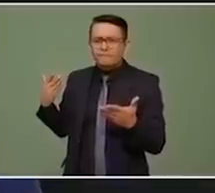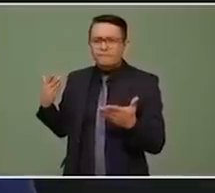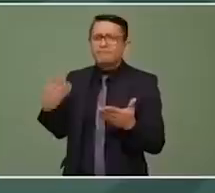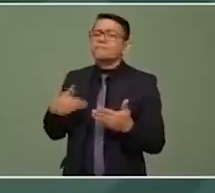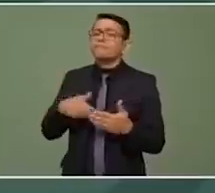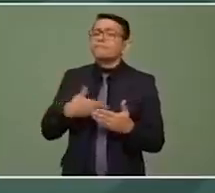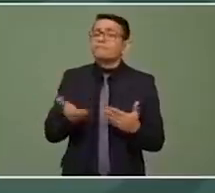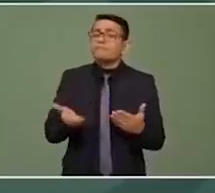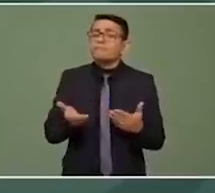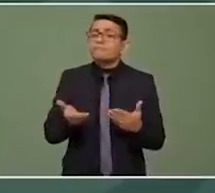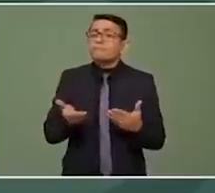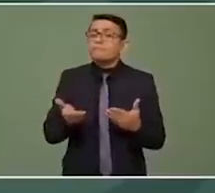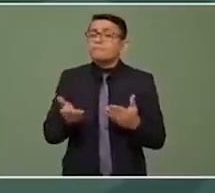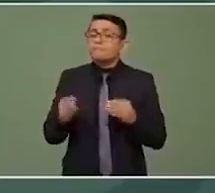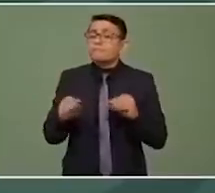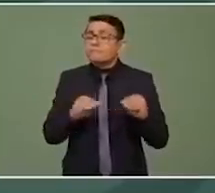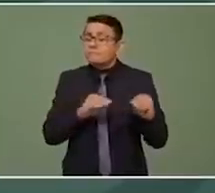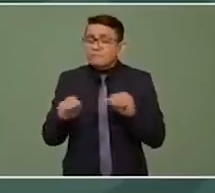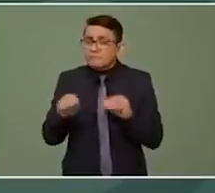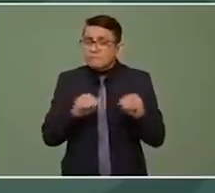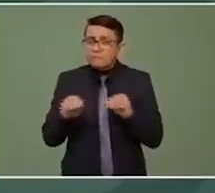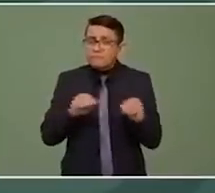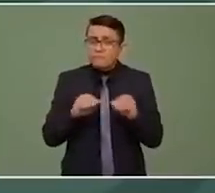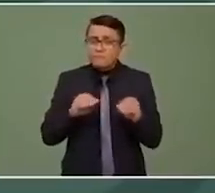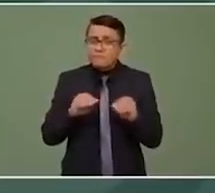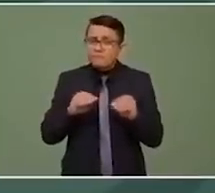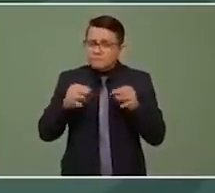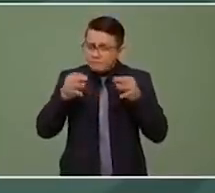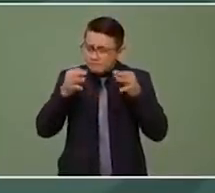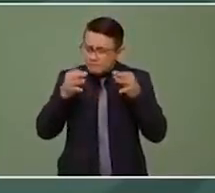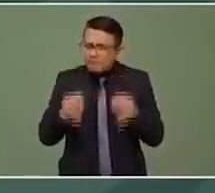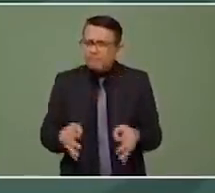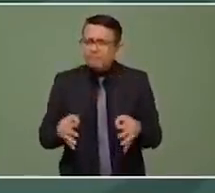actuando de manera espectacular